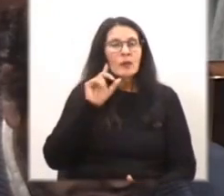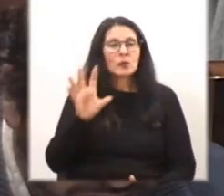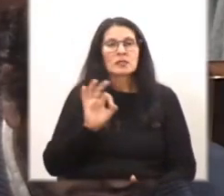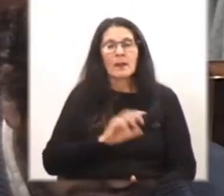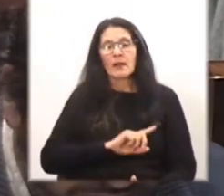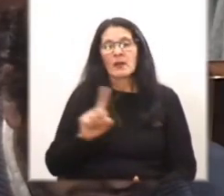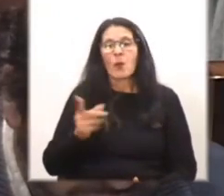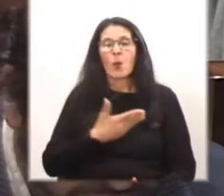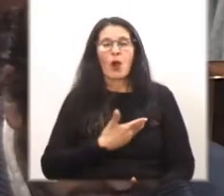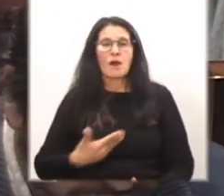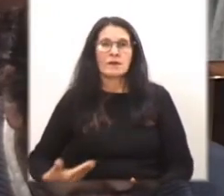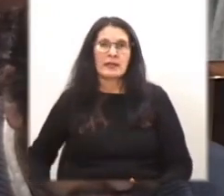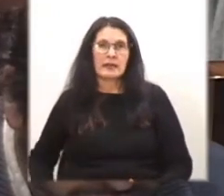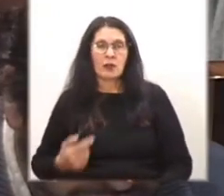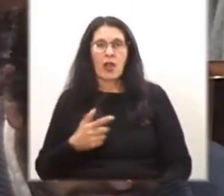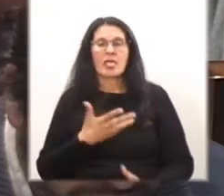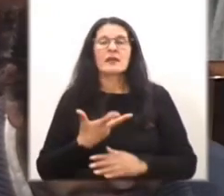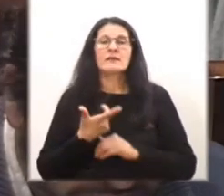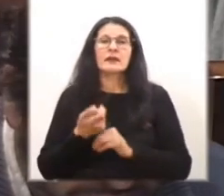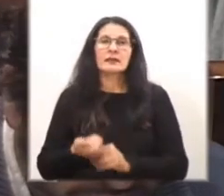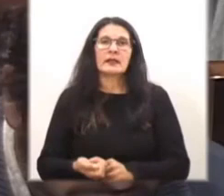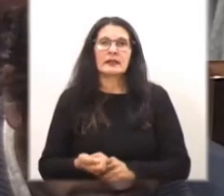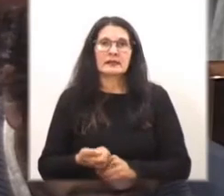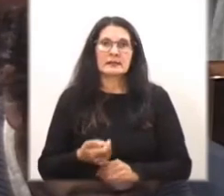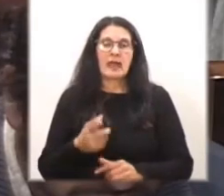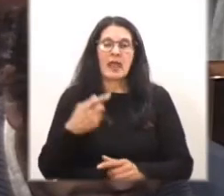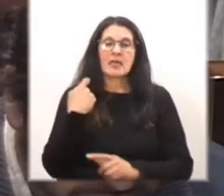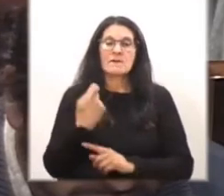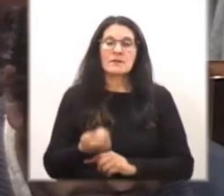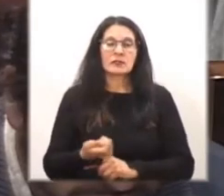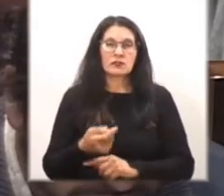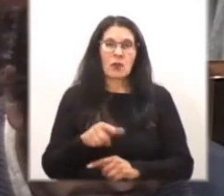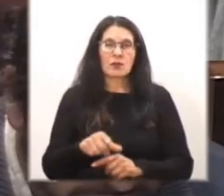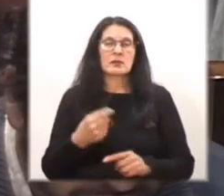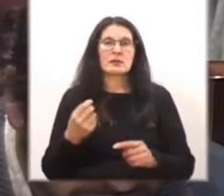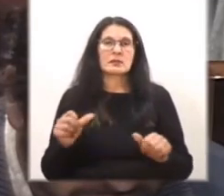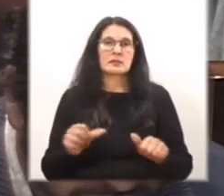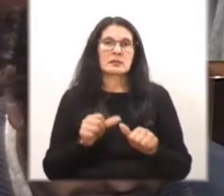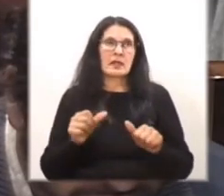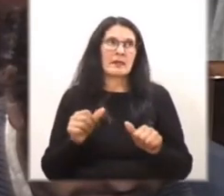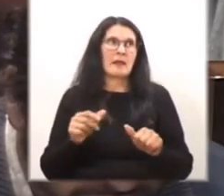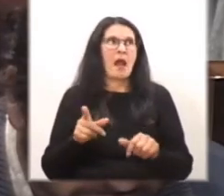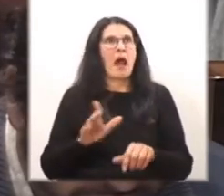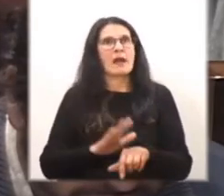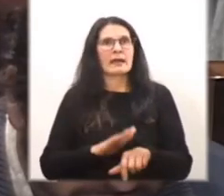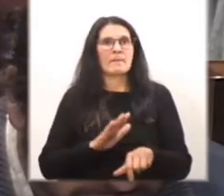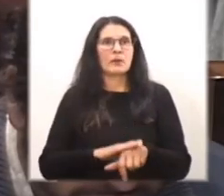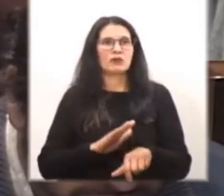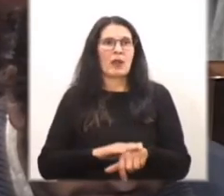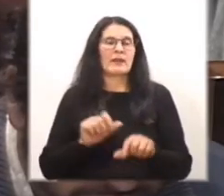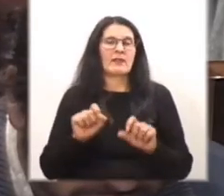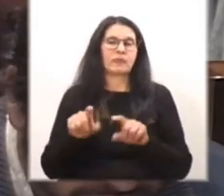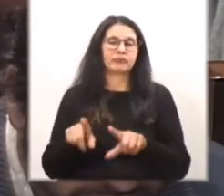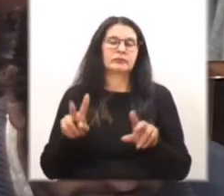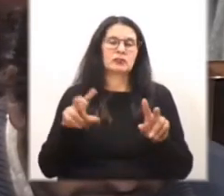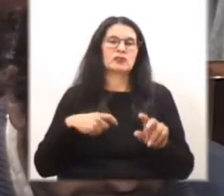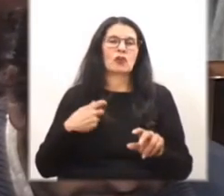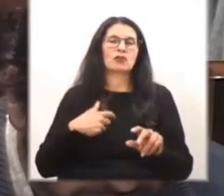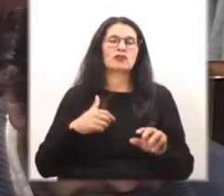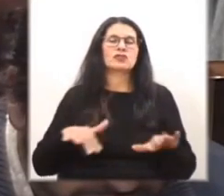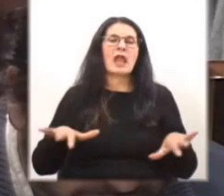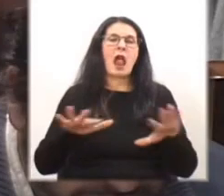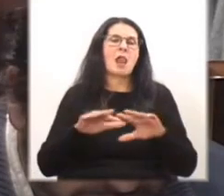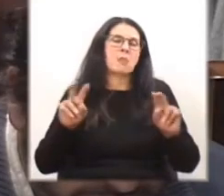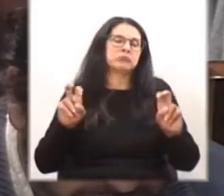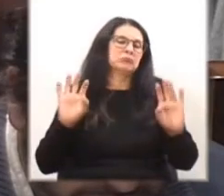del gobierno defender las inversiones de lo que se llama responsabilidad social. Ni a